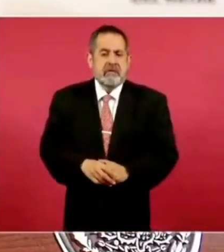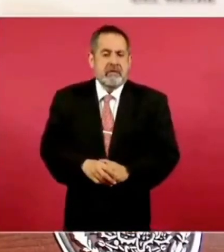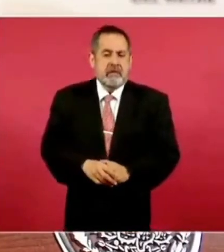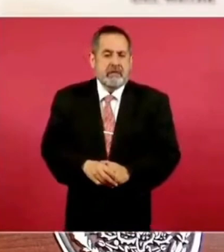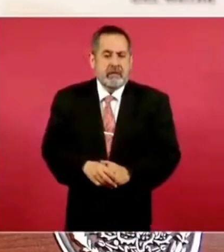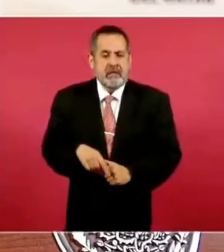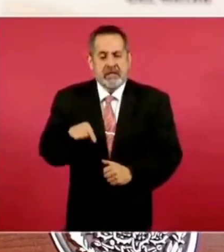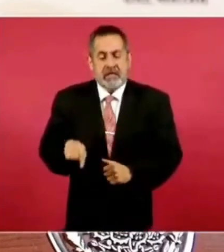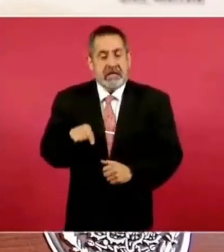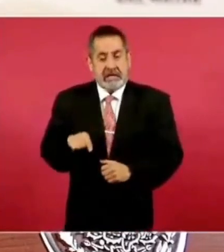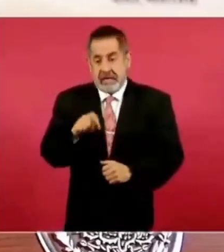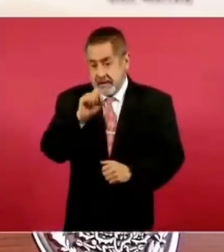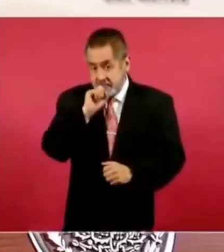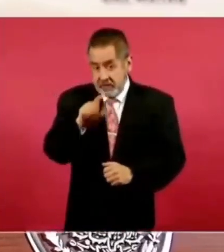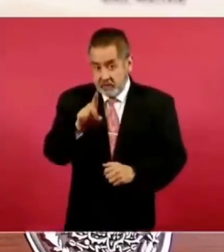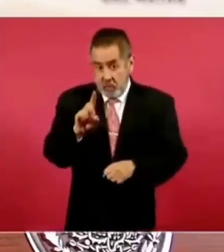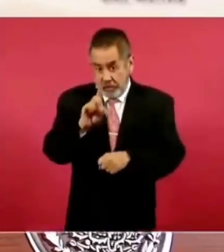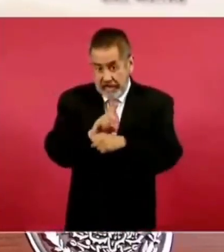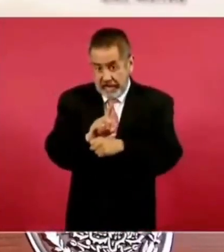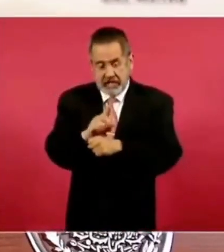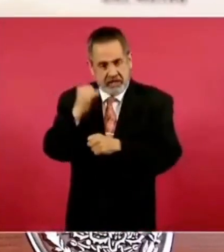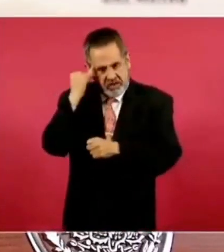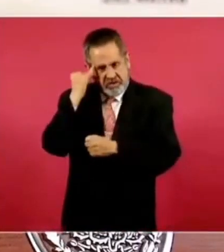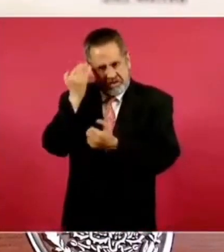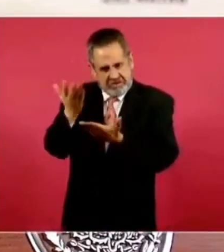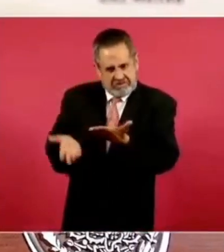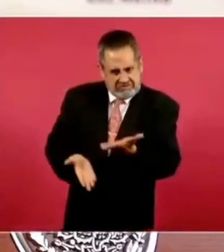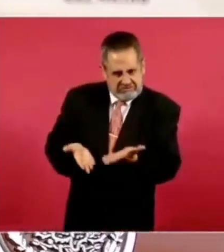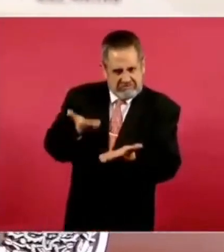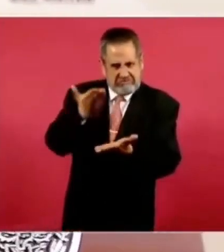Y voy a presentar ese día